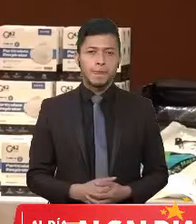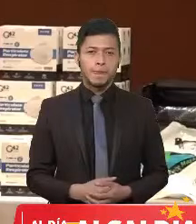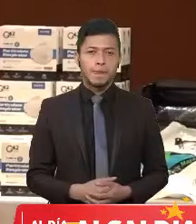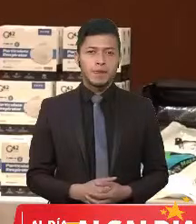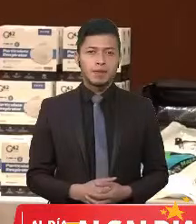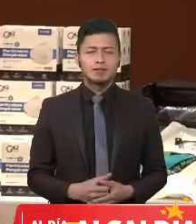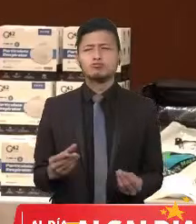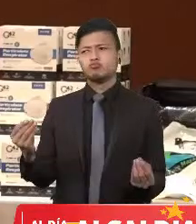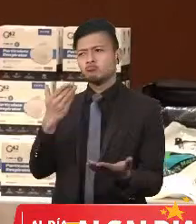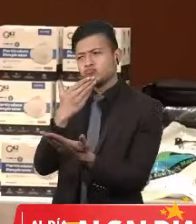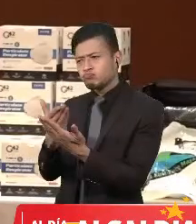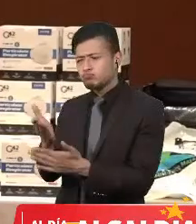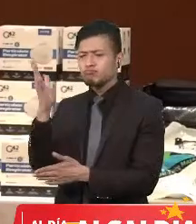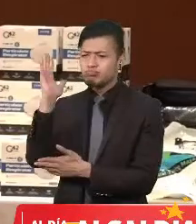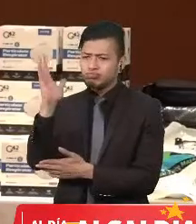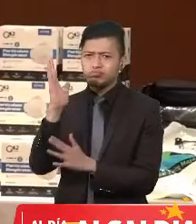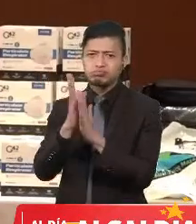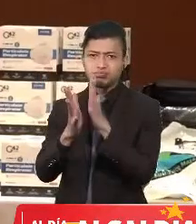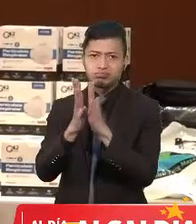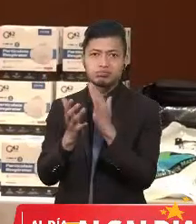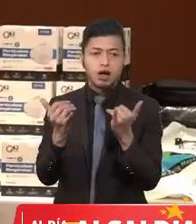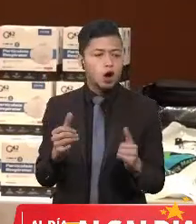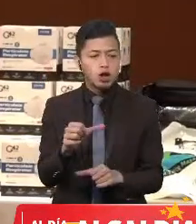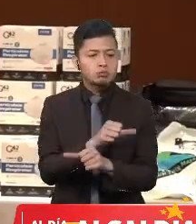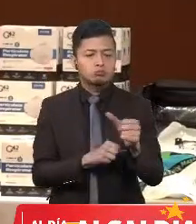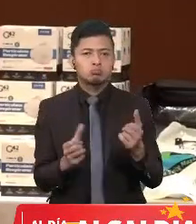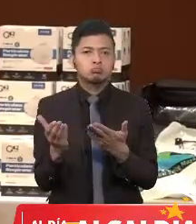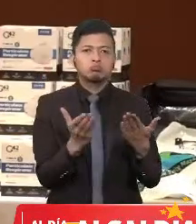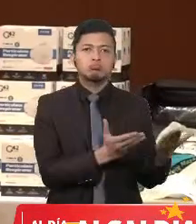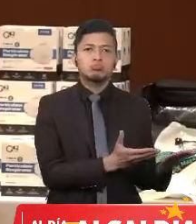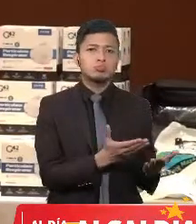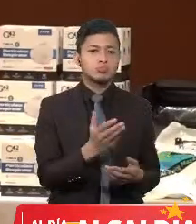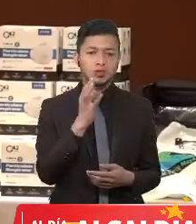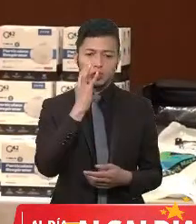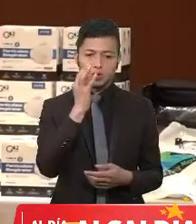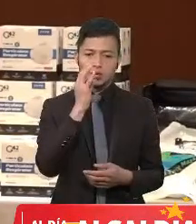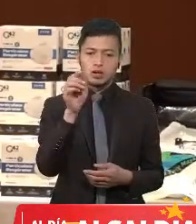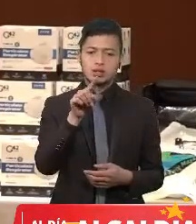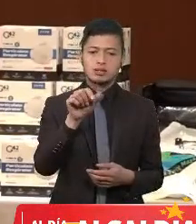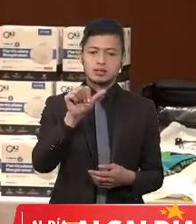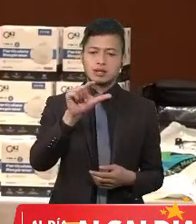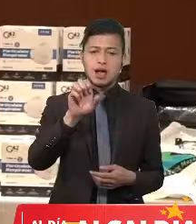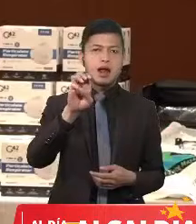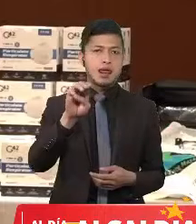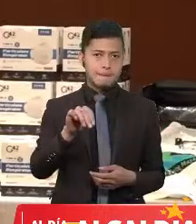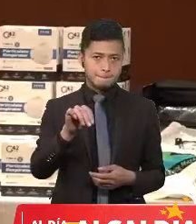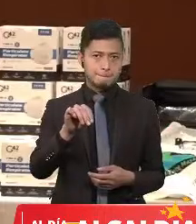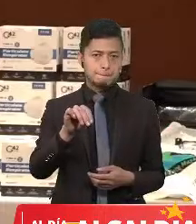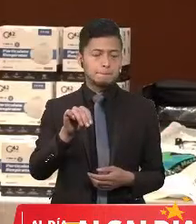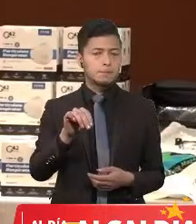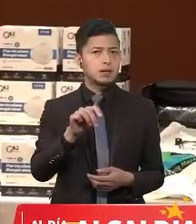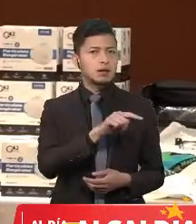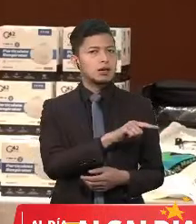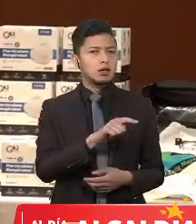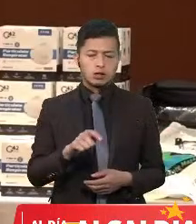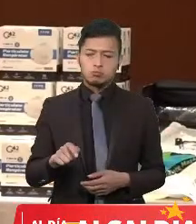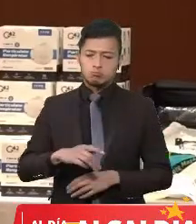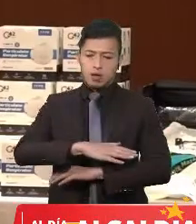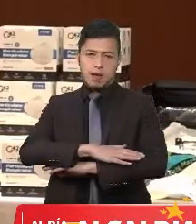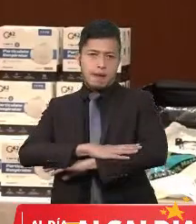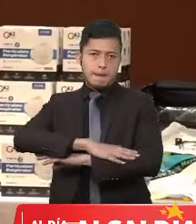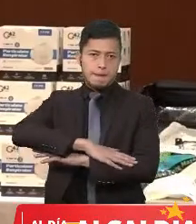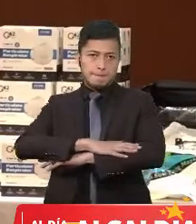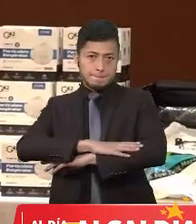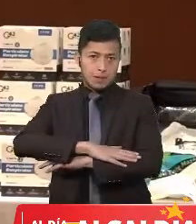Agradecemos su intervención y damos paso a las palabras del señor Salem Rashid Alouais, su excelencia embajador de los